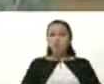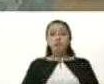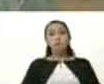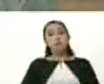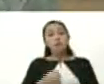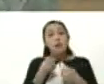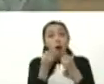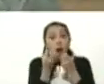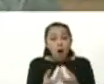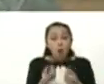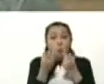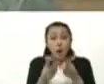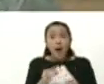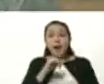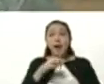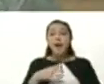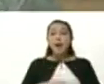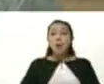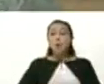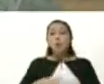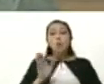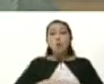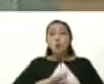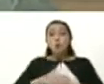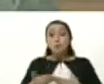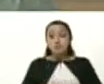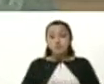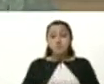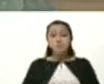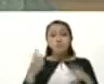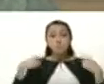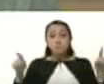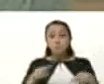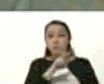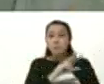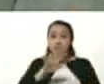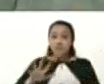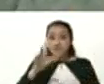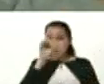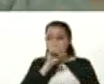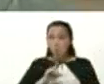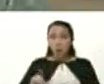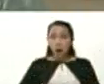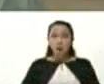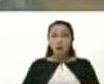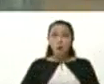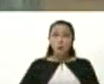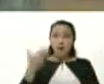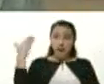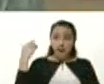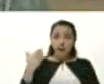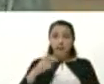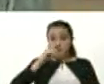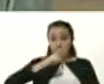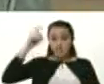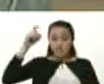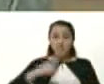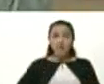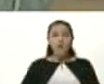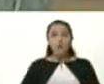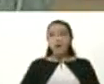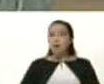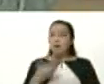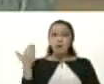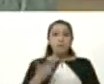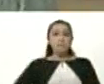cuento porque decía que cumplir 25 años, hace 25 años era una proeza.